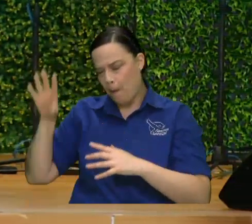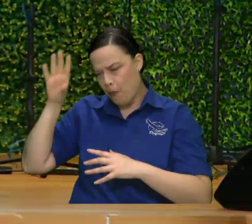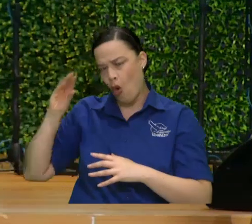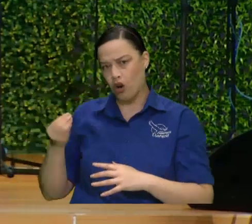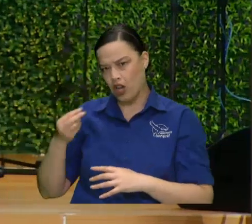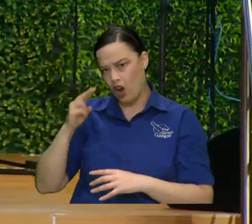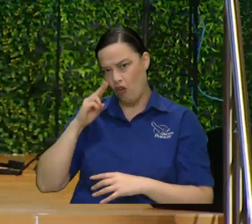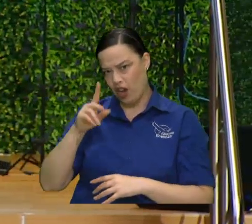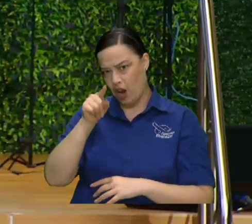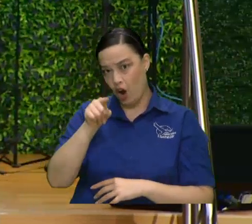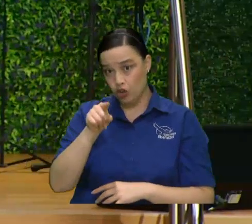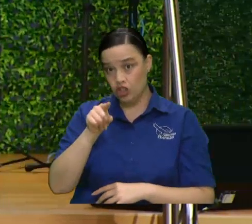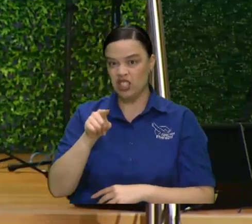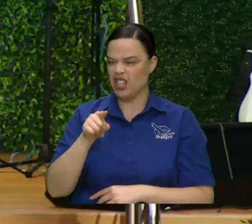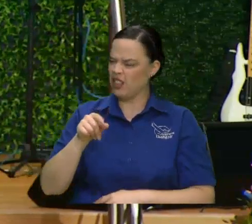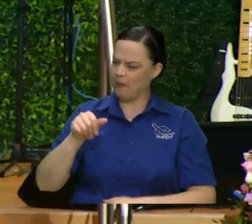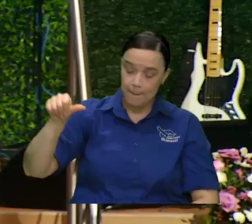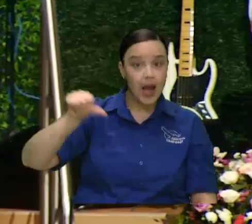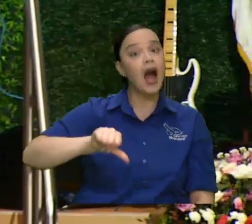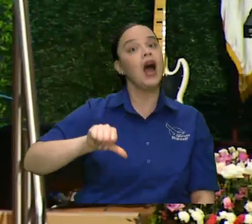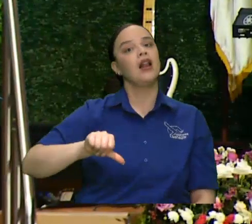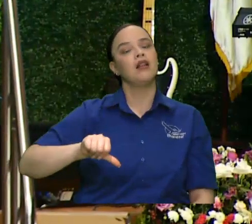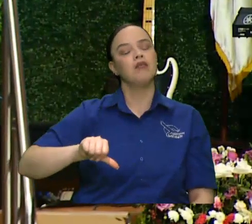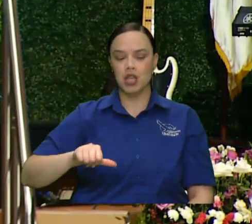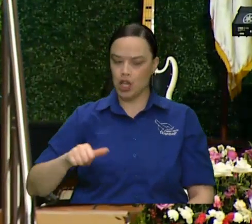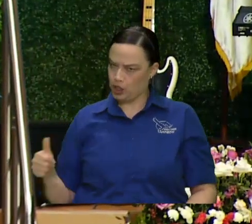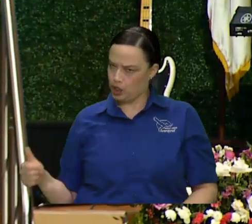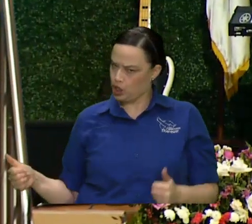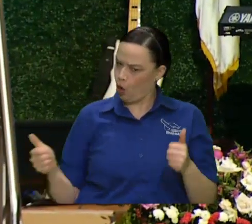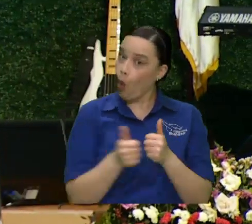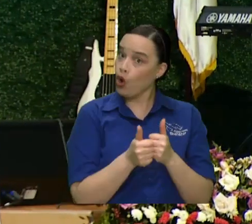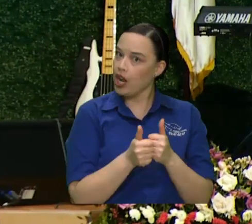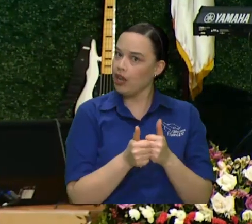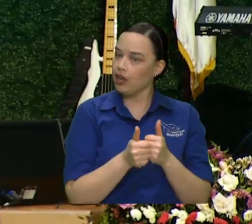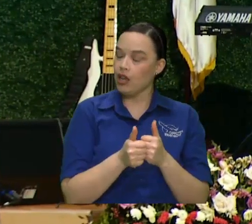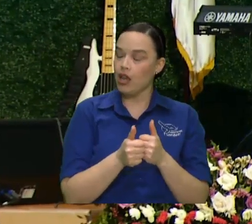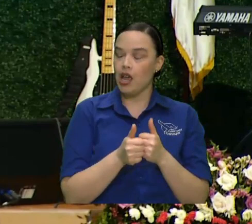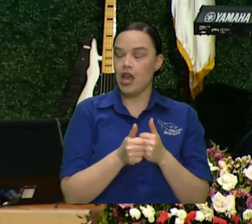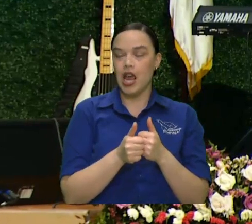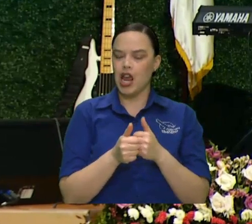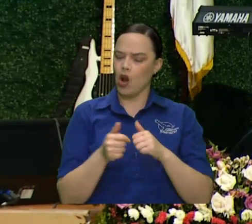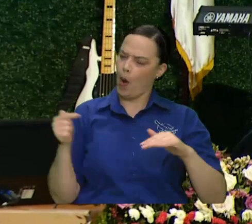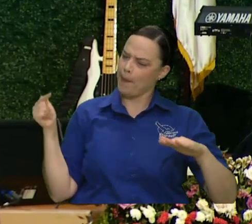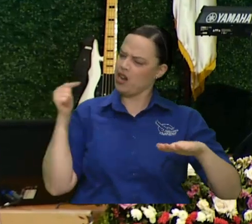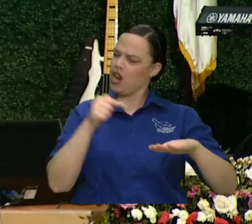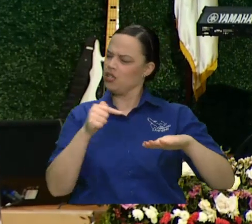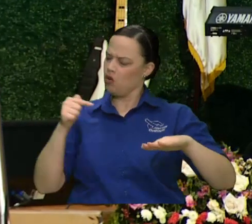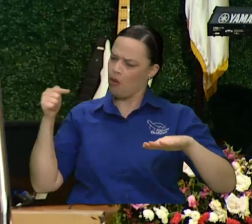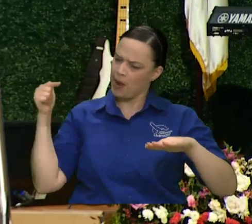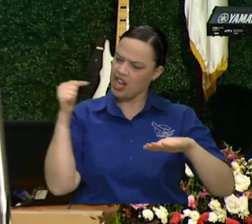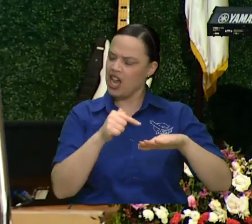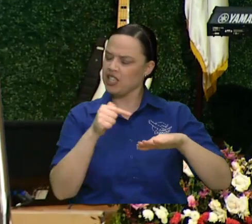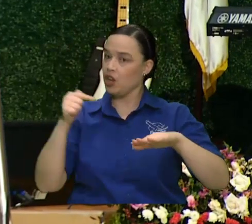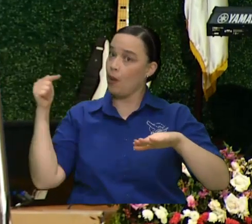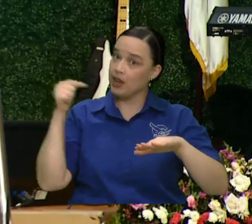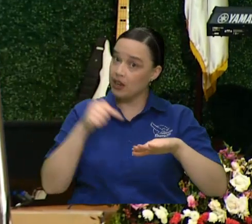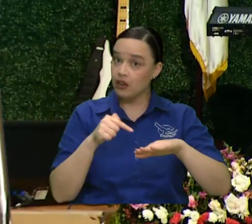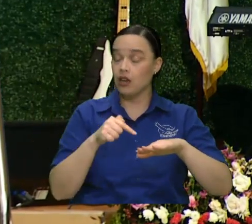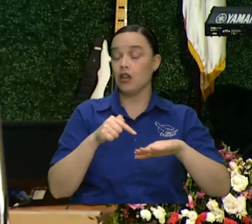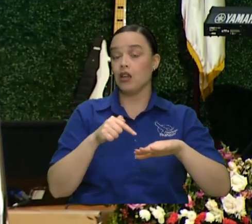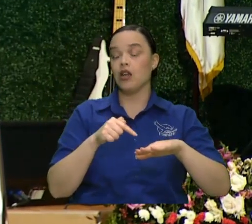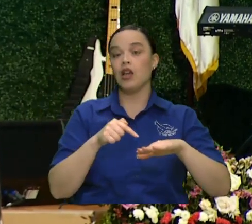en la peor condición y ahí es donde se juntan y ahí es donde empiezan a bombardear lo hay en donde empiezan a dispararle y a veces